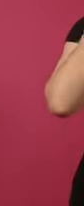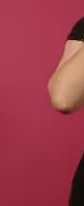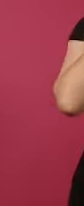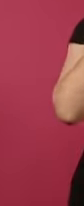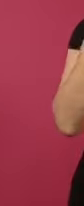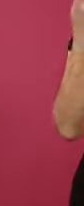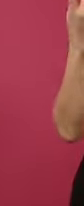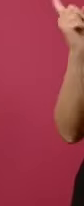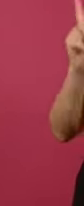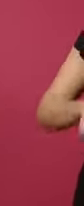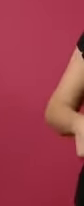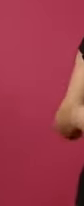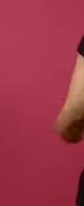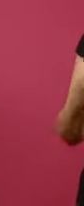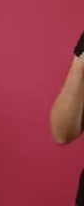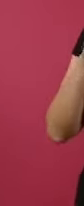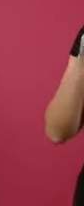Y hace falta